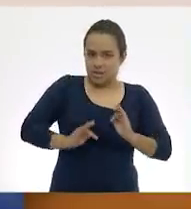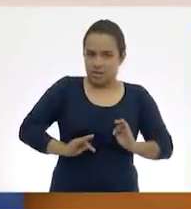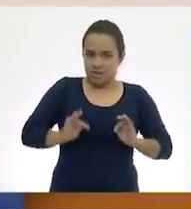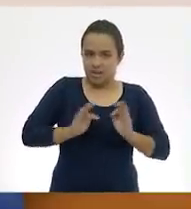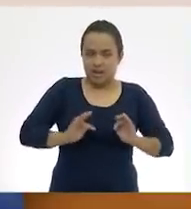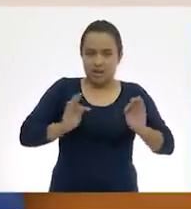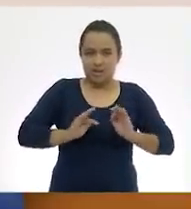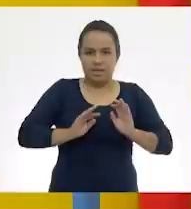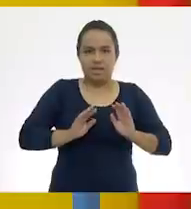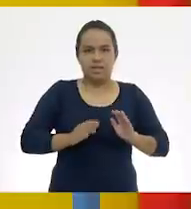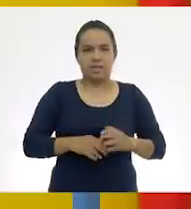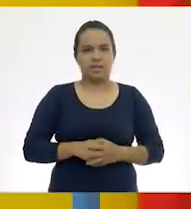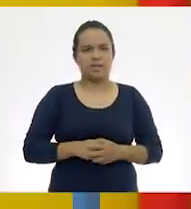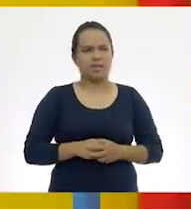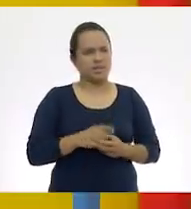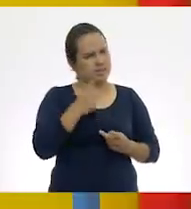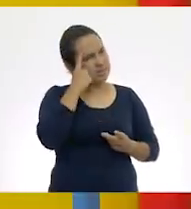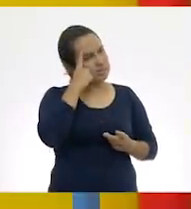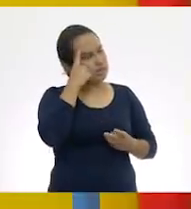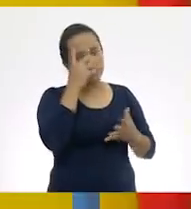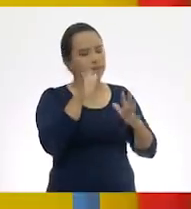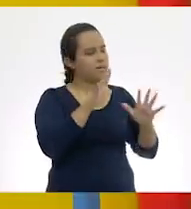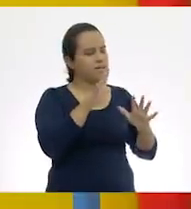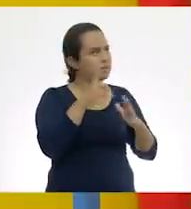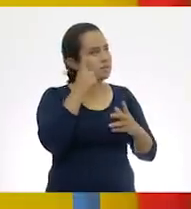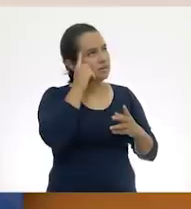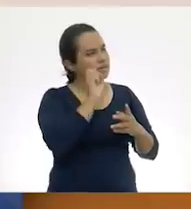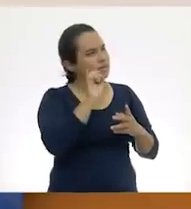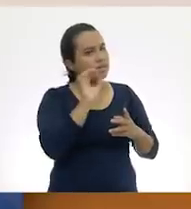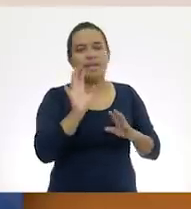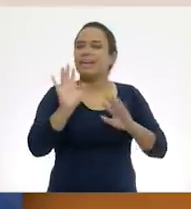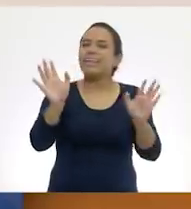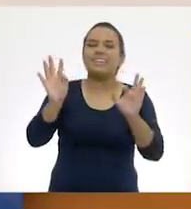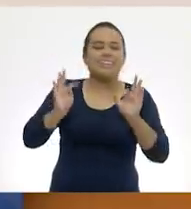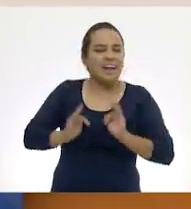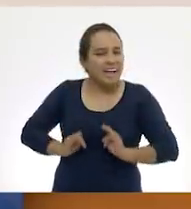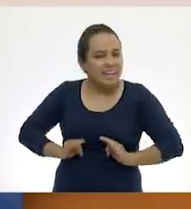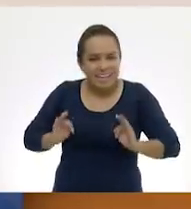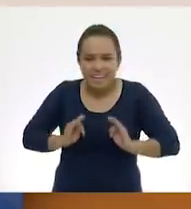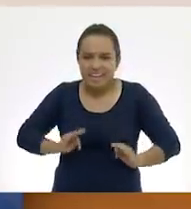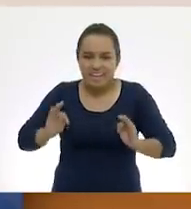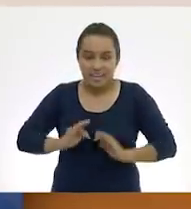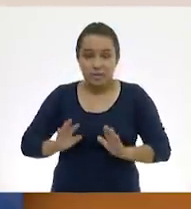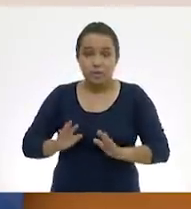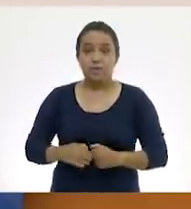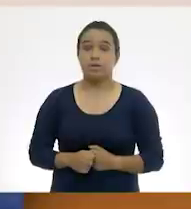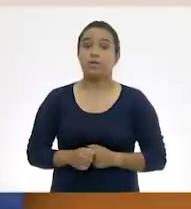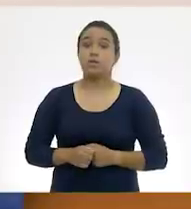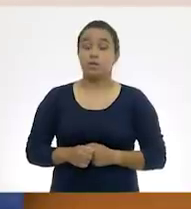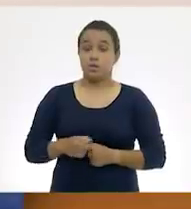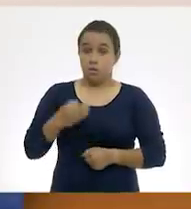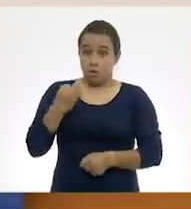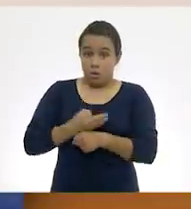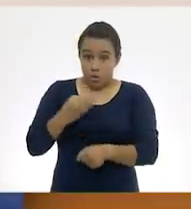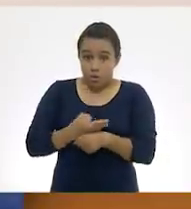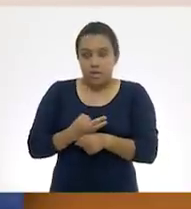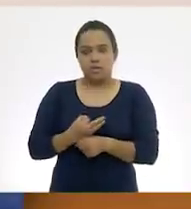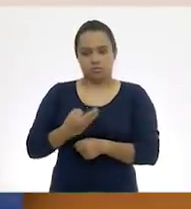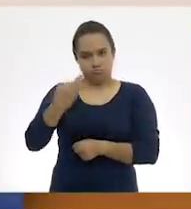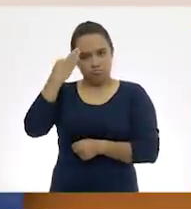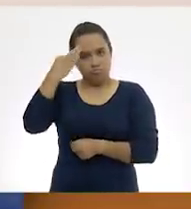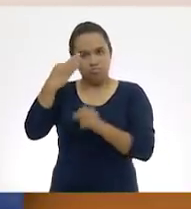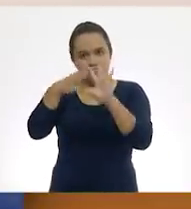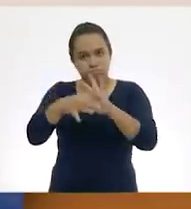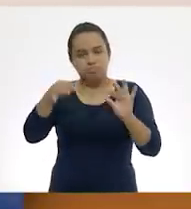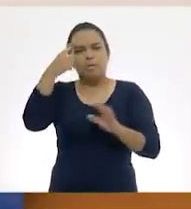pariente No. de la puerta de Alcalá. Tranquilo. No. Tranquilo. Lo bueno es que vamos a tener mucho tiempo para